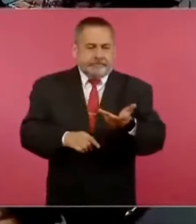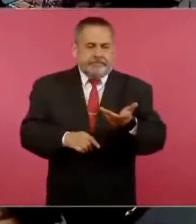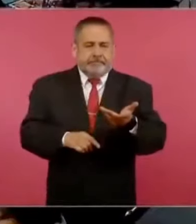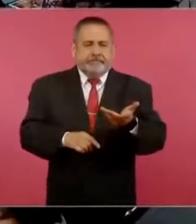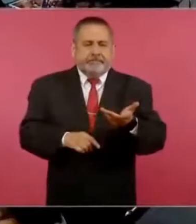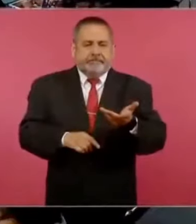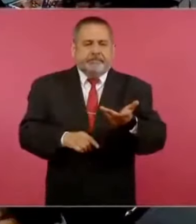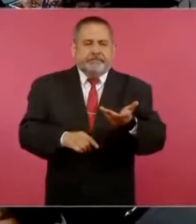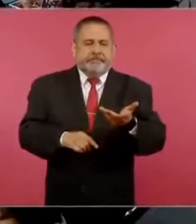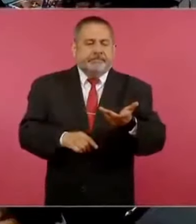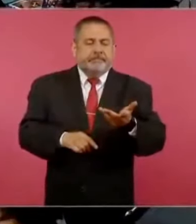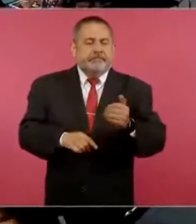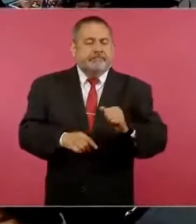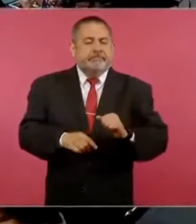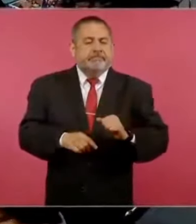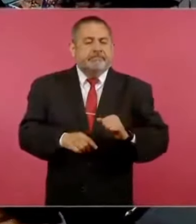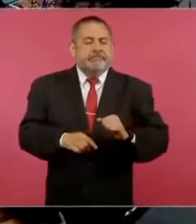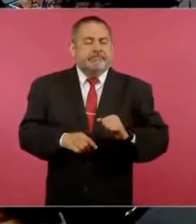de